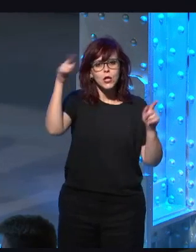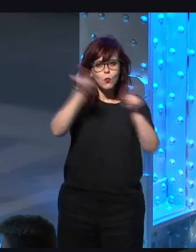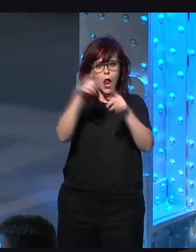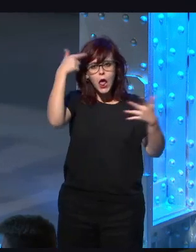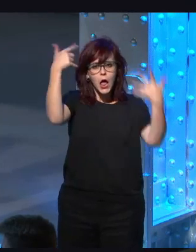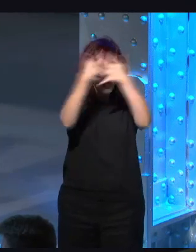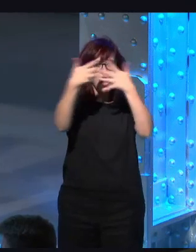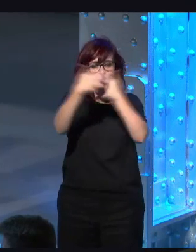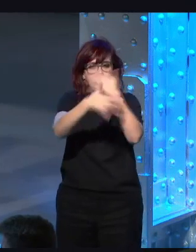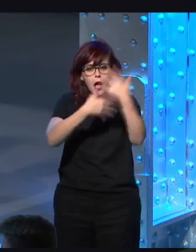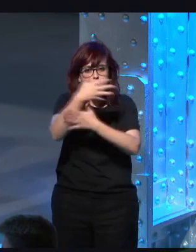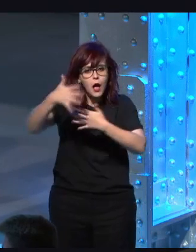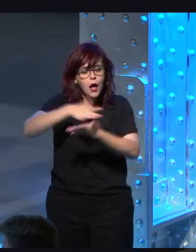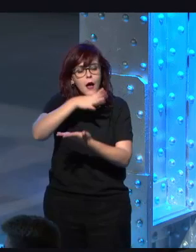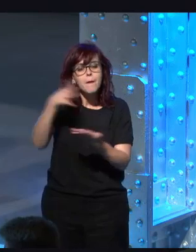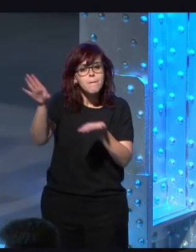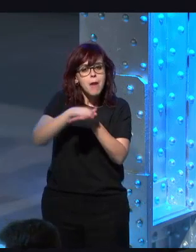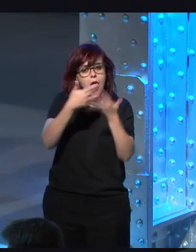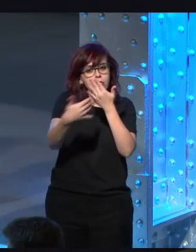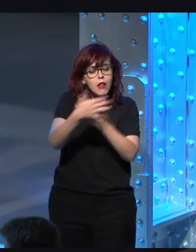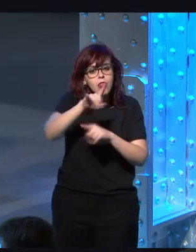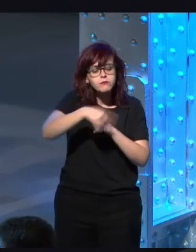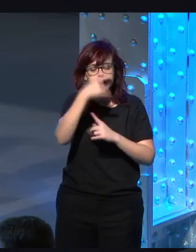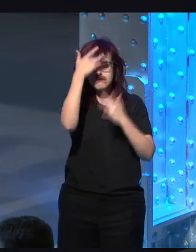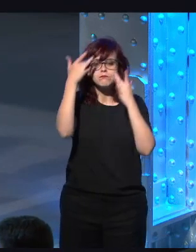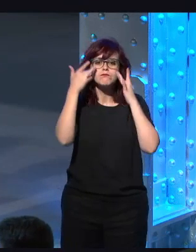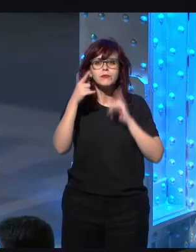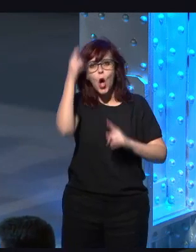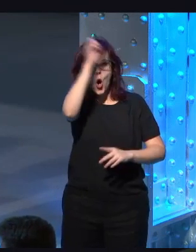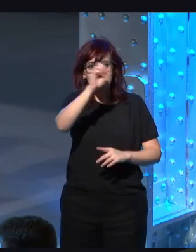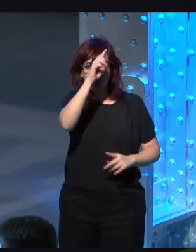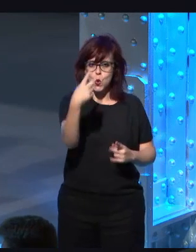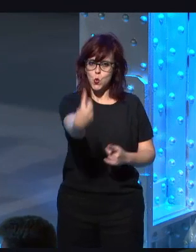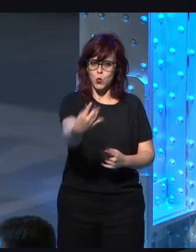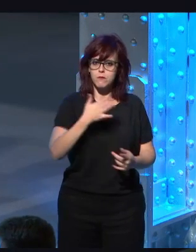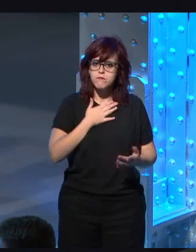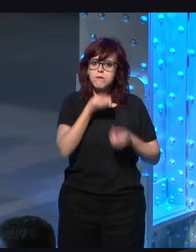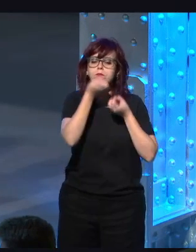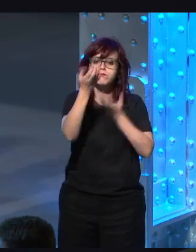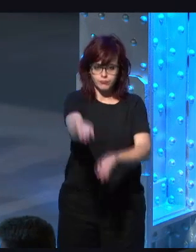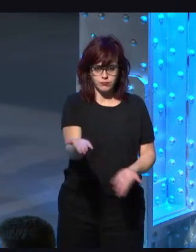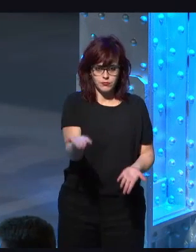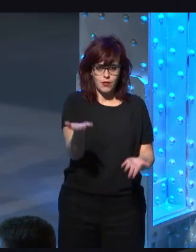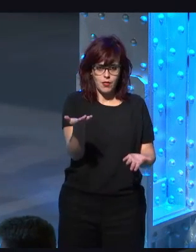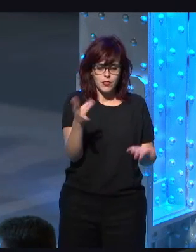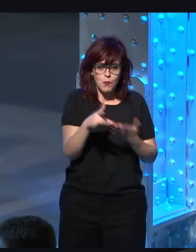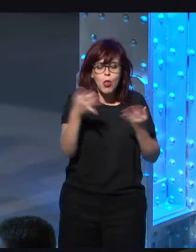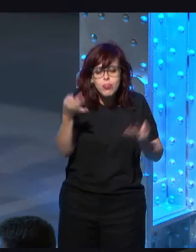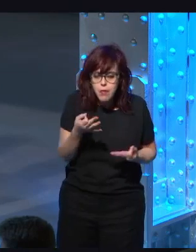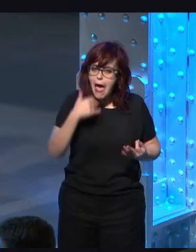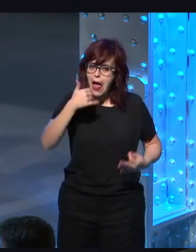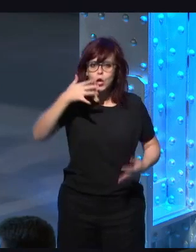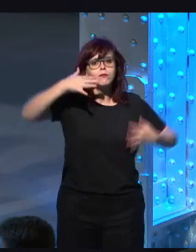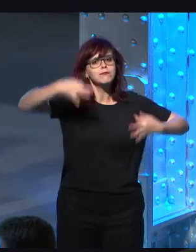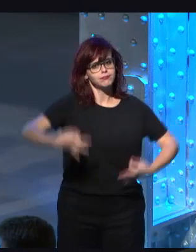la incertidumbre, porque de hecho toda la ola de cambios que nos vienen es pura incertidumbre, ¿no? Y entonces hay que generar ciertas certidumbres, ¿no? Entonces, bueno,